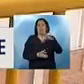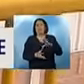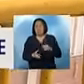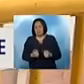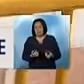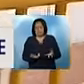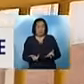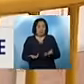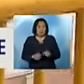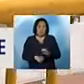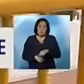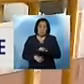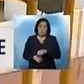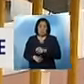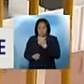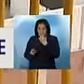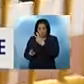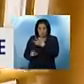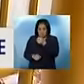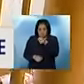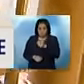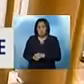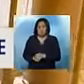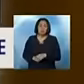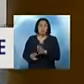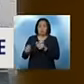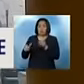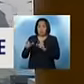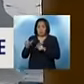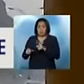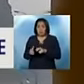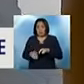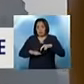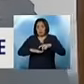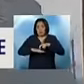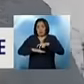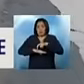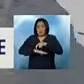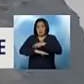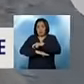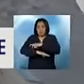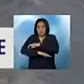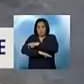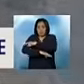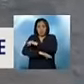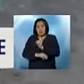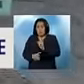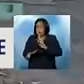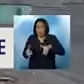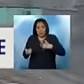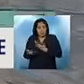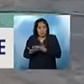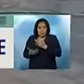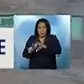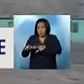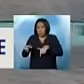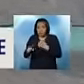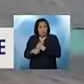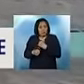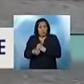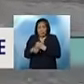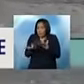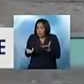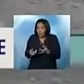Lourdes. Claro, incluso hemos visto que hay muchas personas que continúan caminando durante varias horas y no han podido llegar a sus centros de